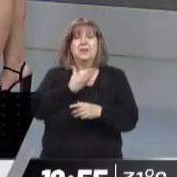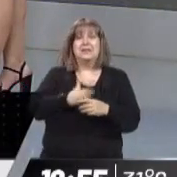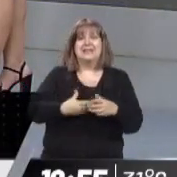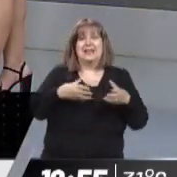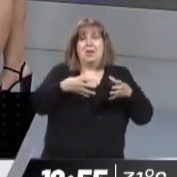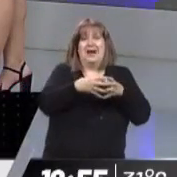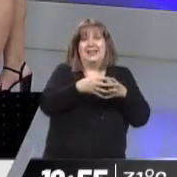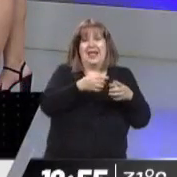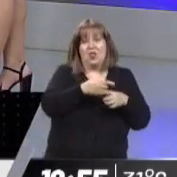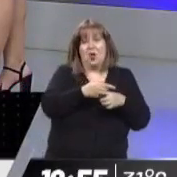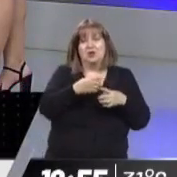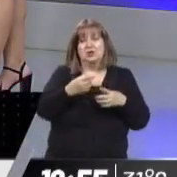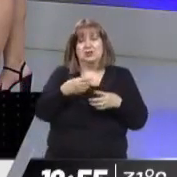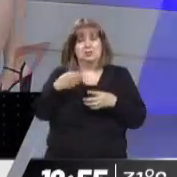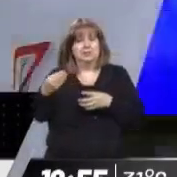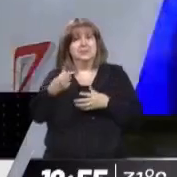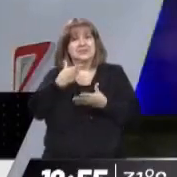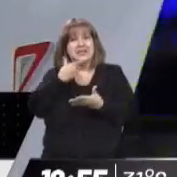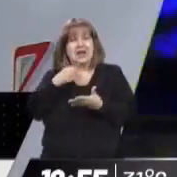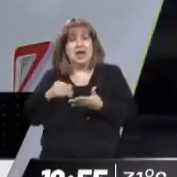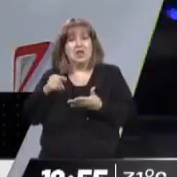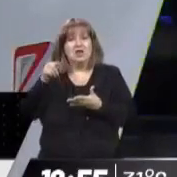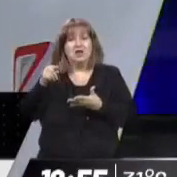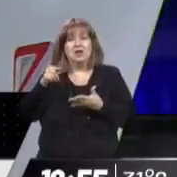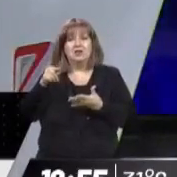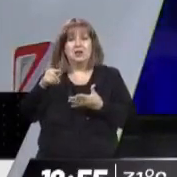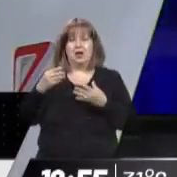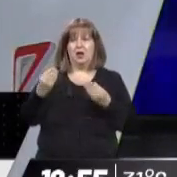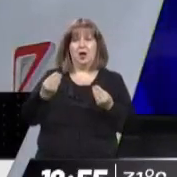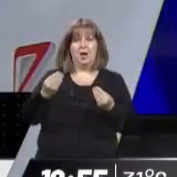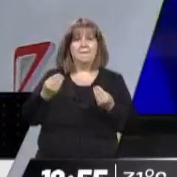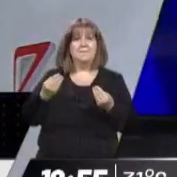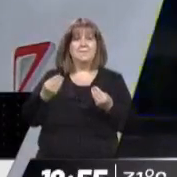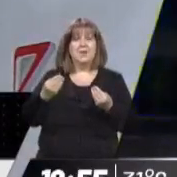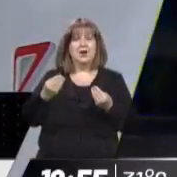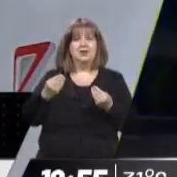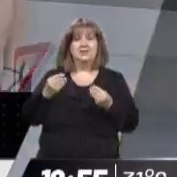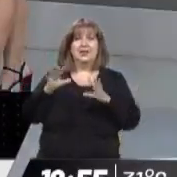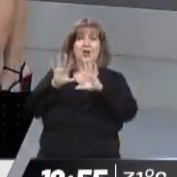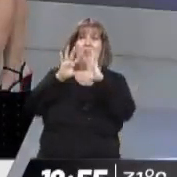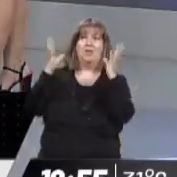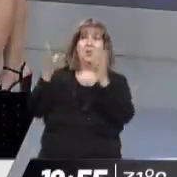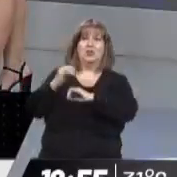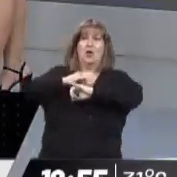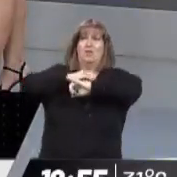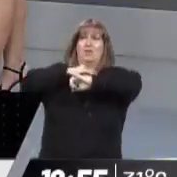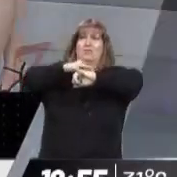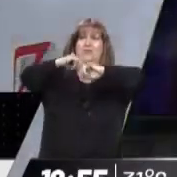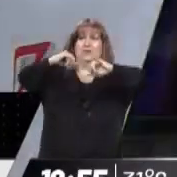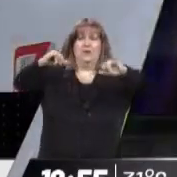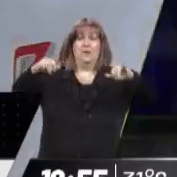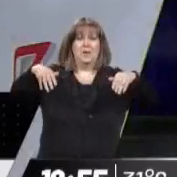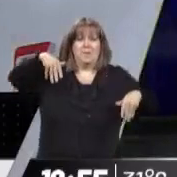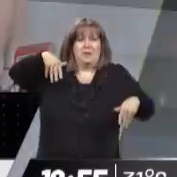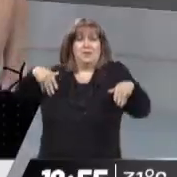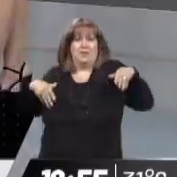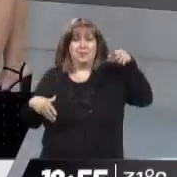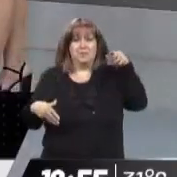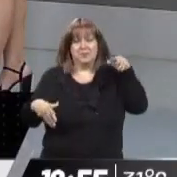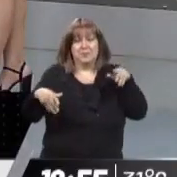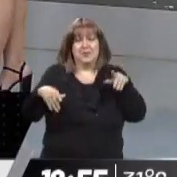mira lo que hizo. Esto ha dado la vuelta al mundo. Pero es que imagínate cómo no lo va a hacer. Y la y aparte la mímica, ¿no? O sea, le hace